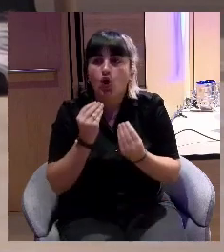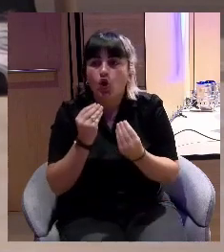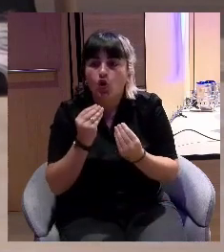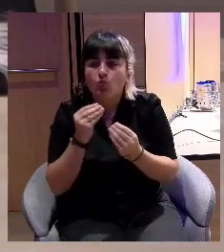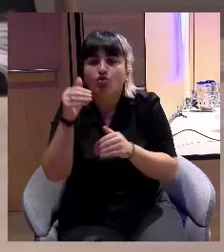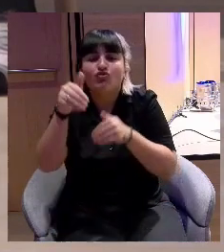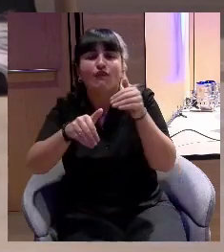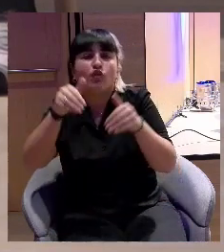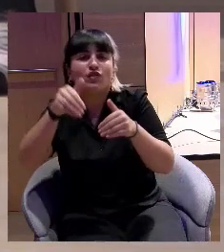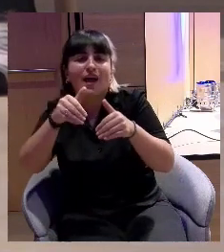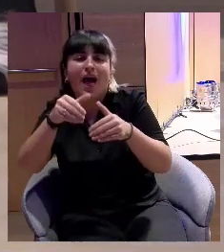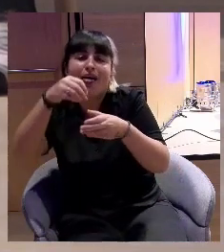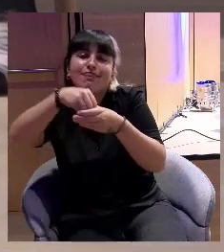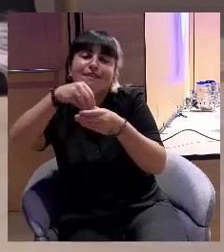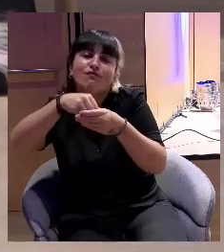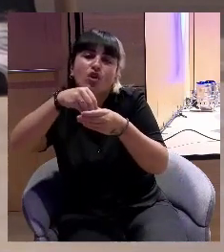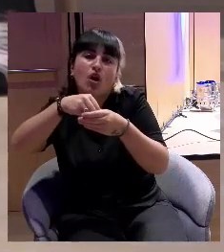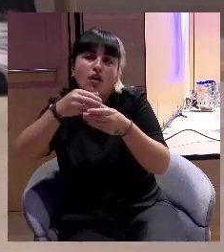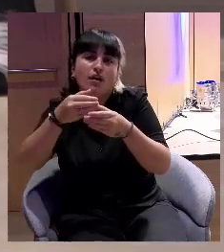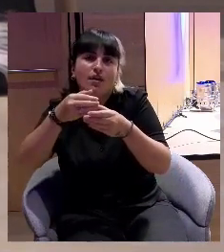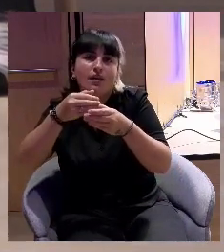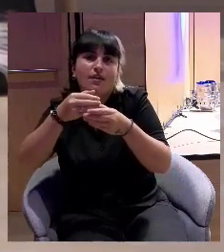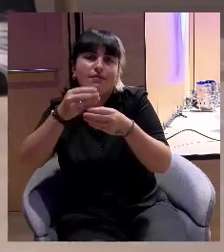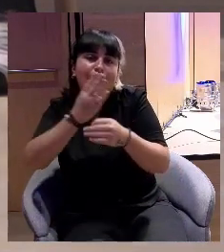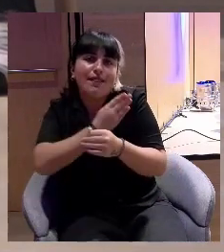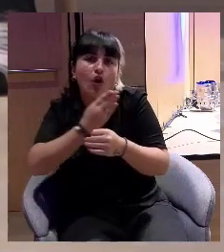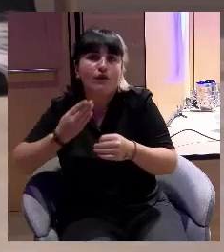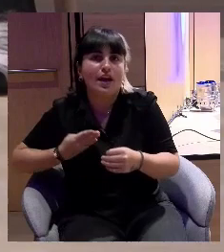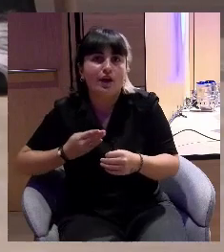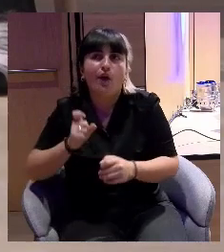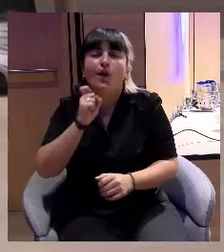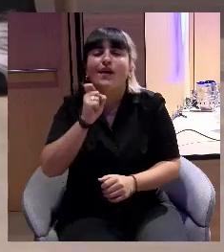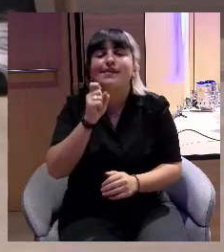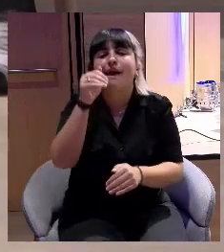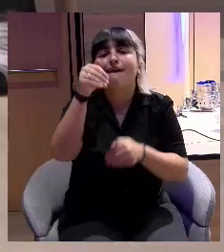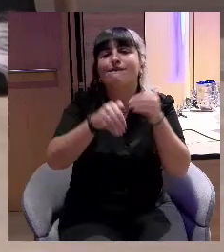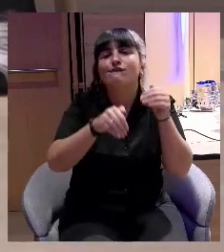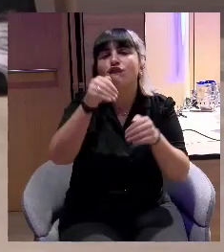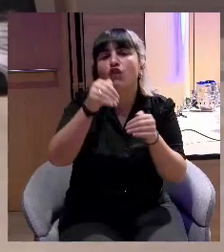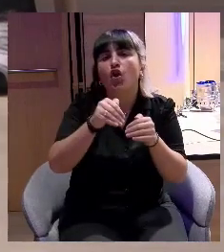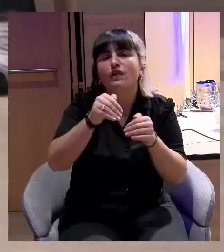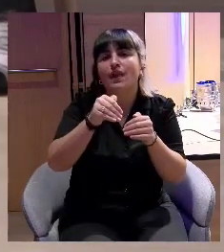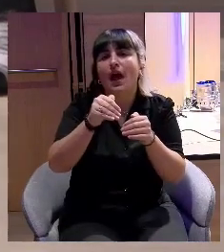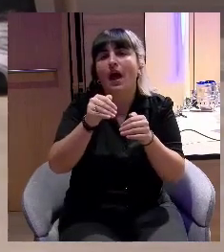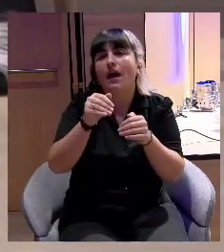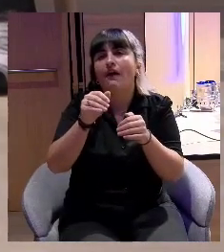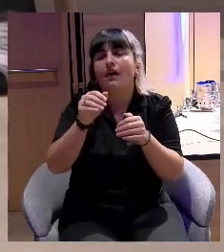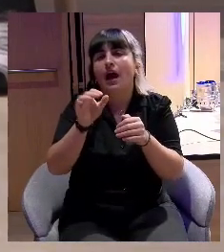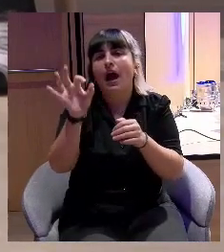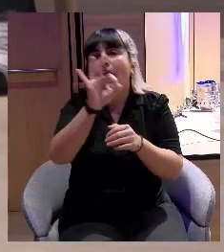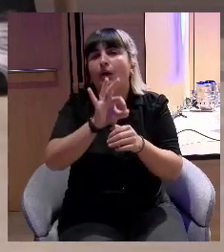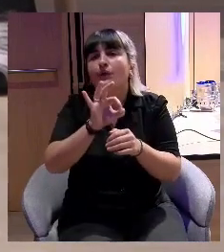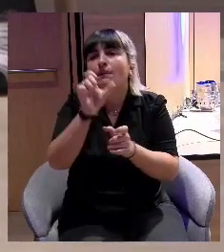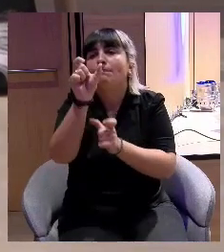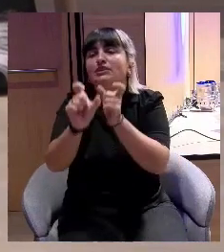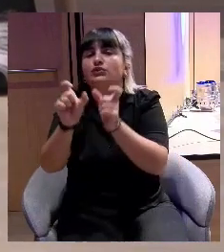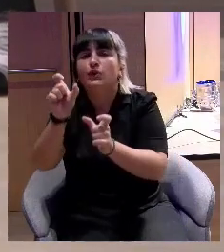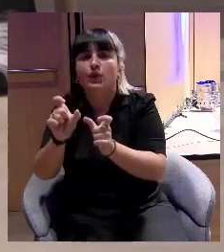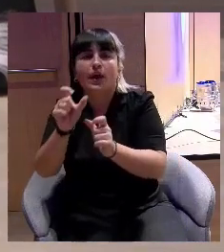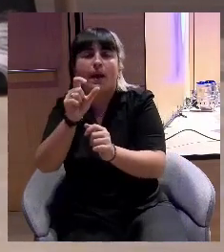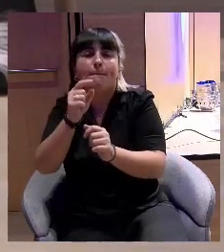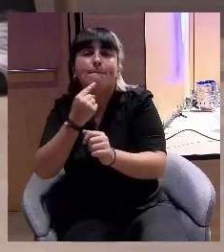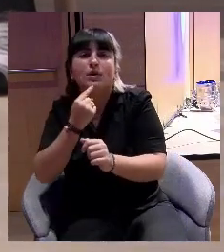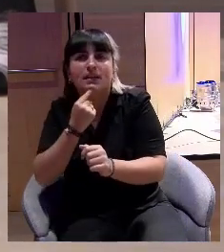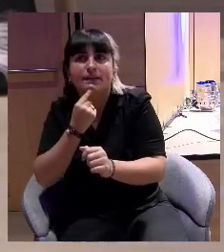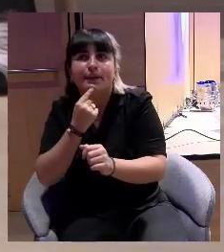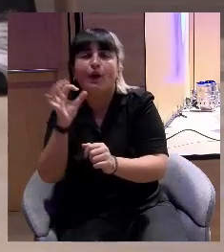las cámaras, quién vota por qué, o sea, se forman ciertas comisiones,